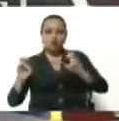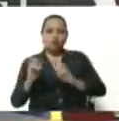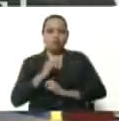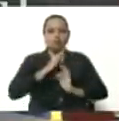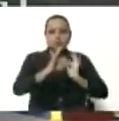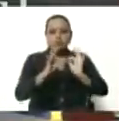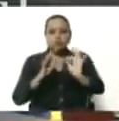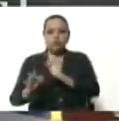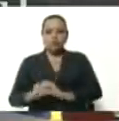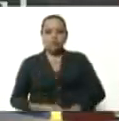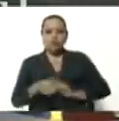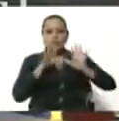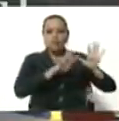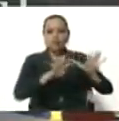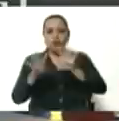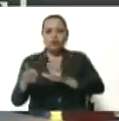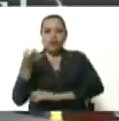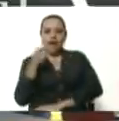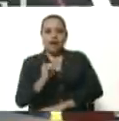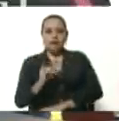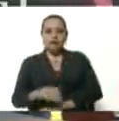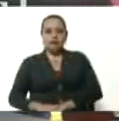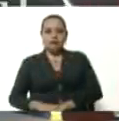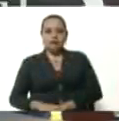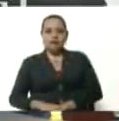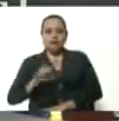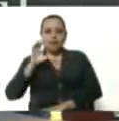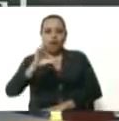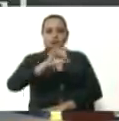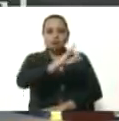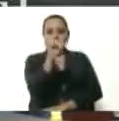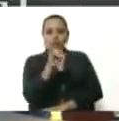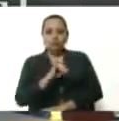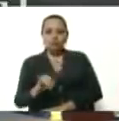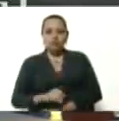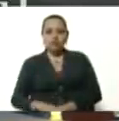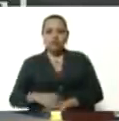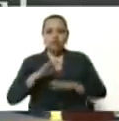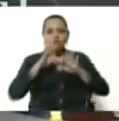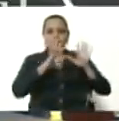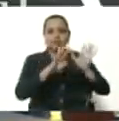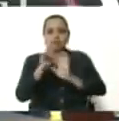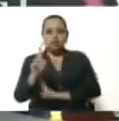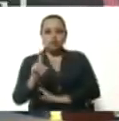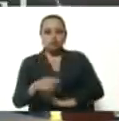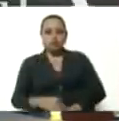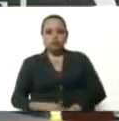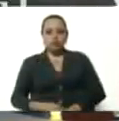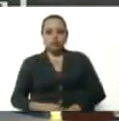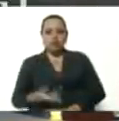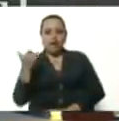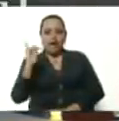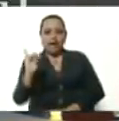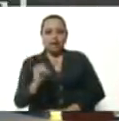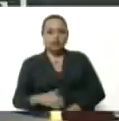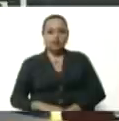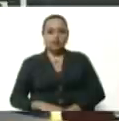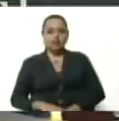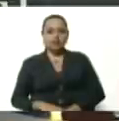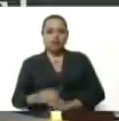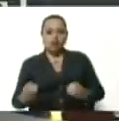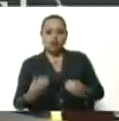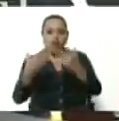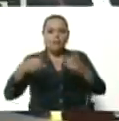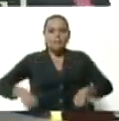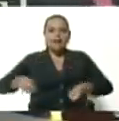casos, 99 son casos del estado Zulia, 91 de esos 99 casos son del foco